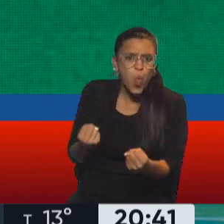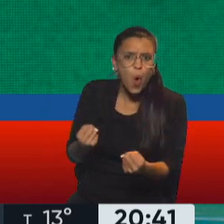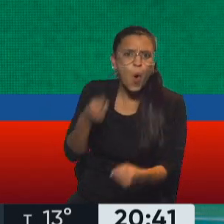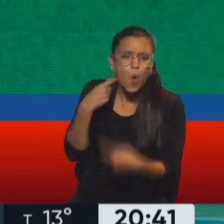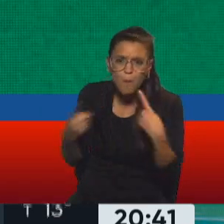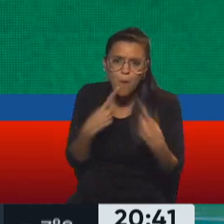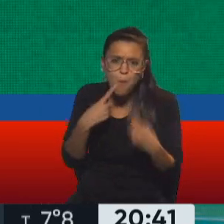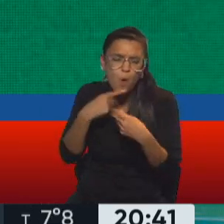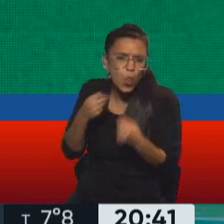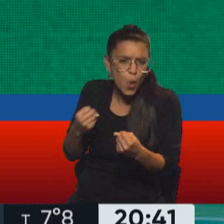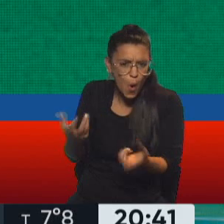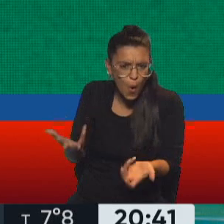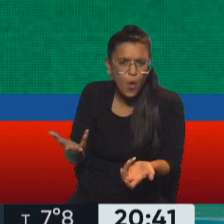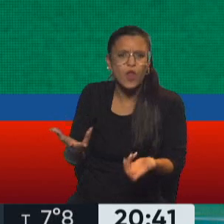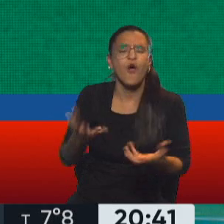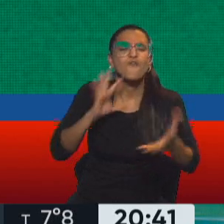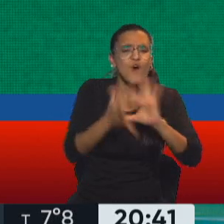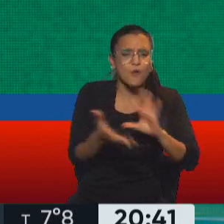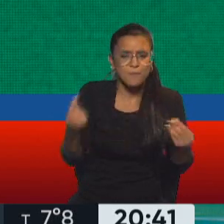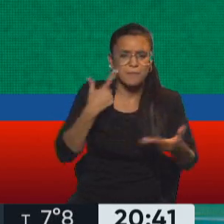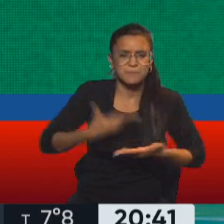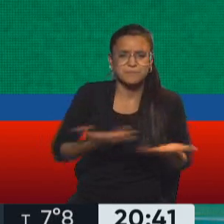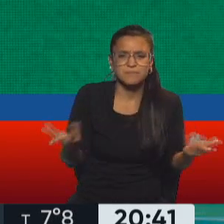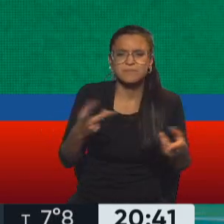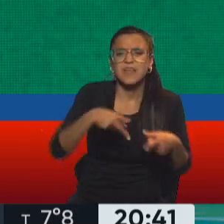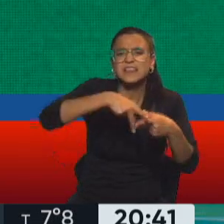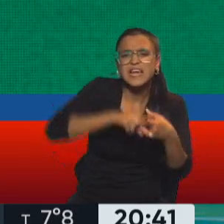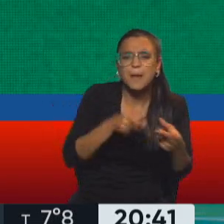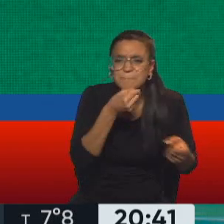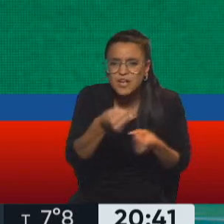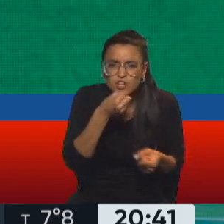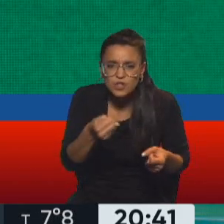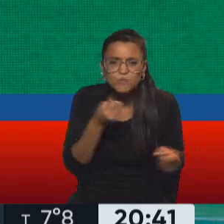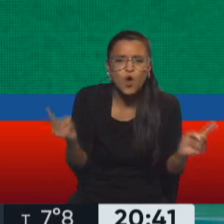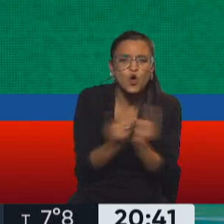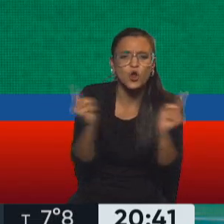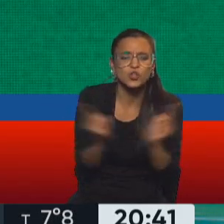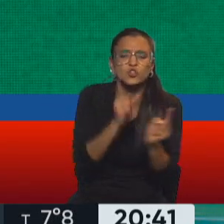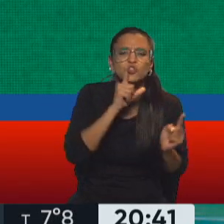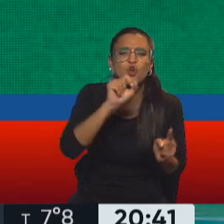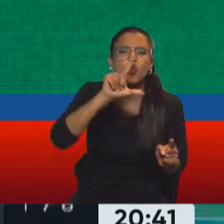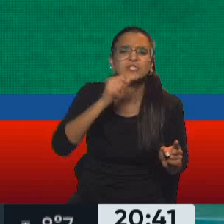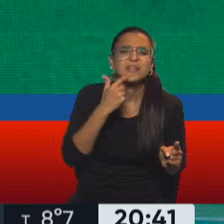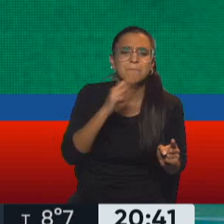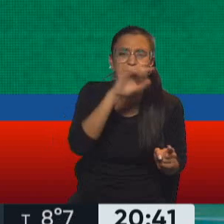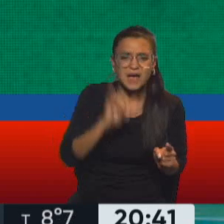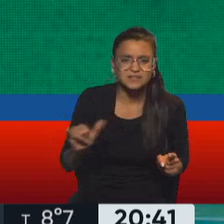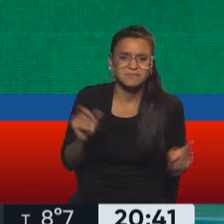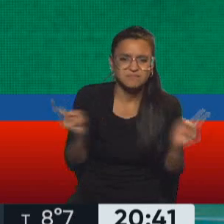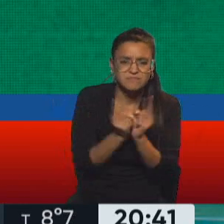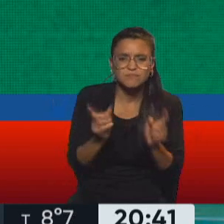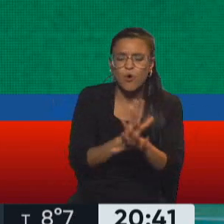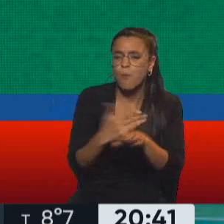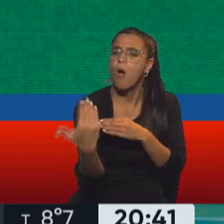con un formato que fue presentado como técnica periodística en la que tenía que ser muy breve Tolosa Paz para responder, y se volvió casi que